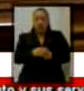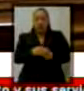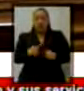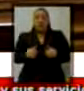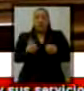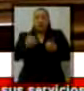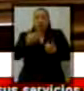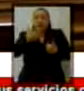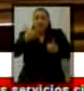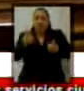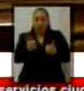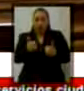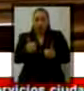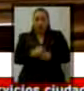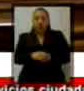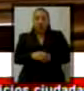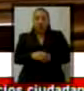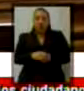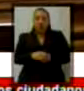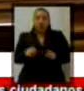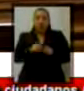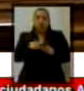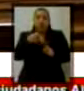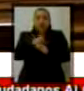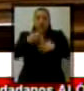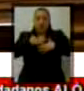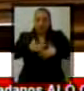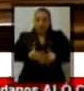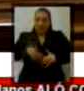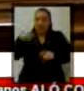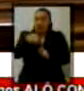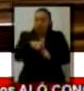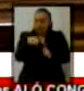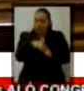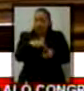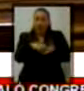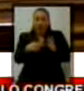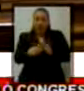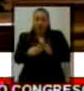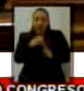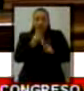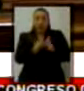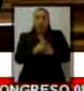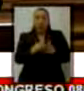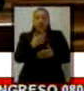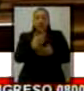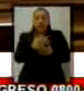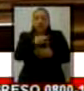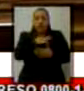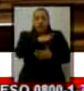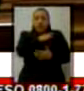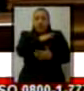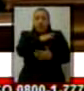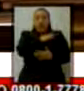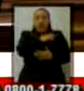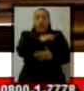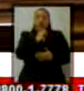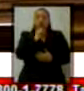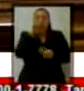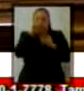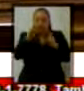decorosamente. También tenemos el maltrato físico. El maltrato físico es aquella acción que vulnera nuestra